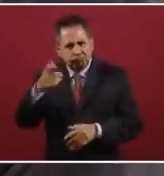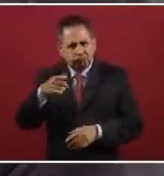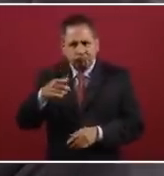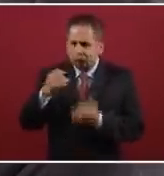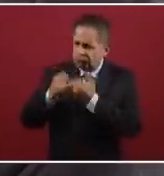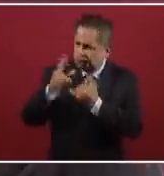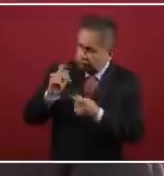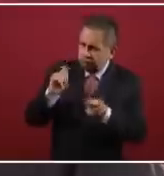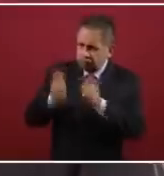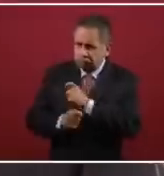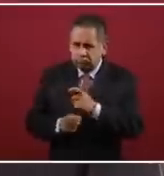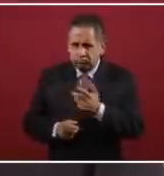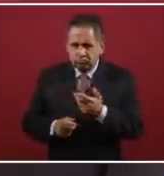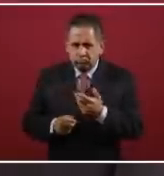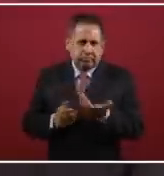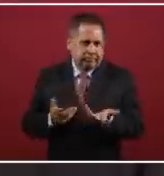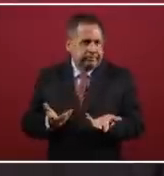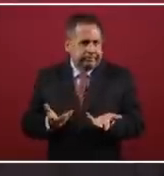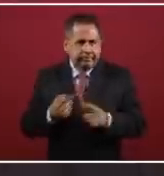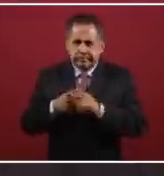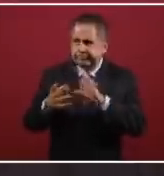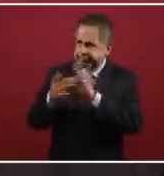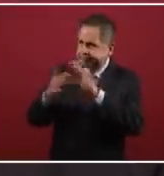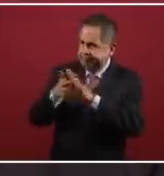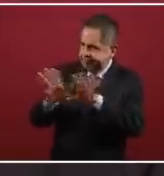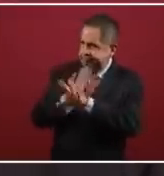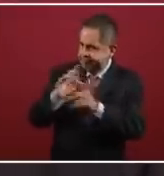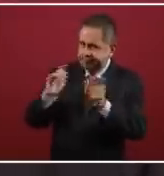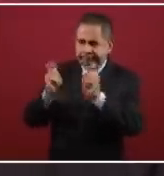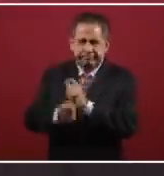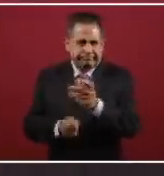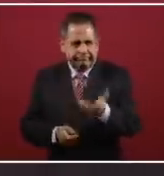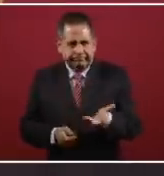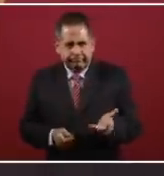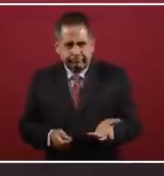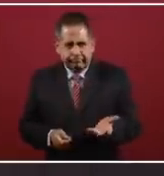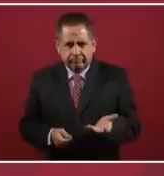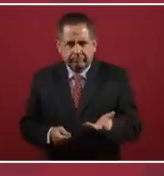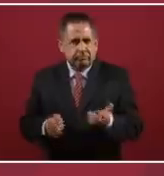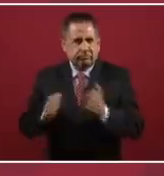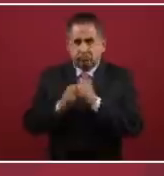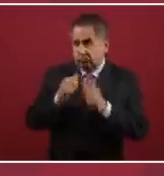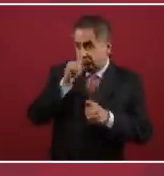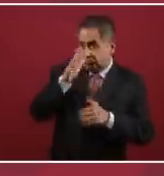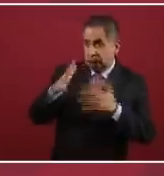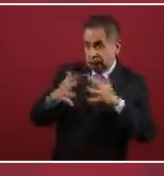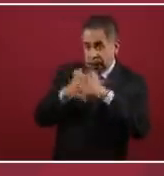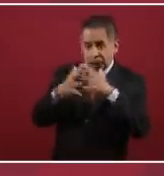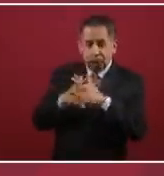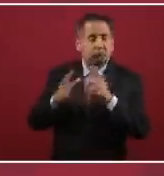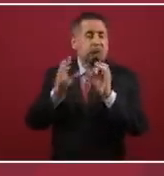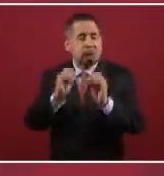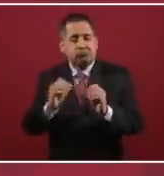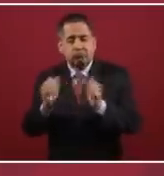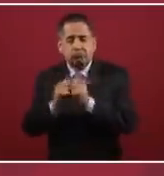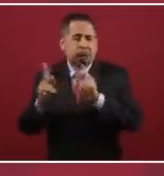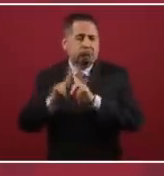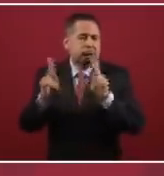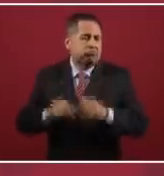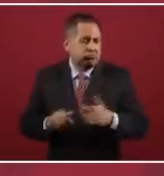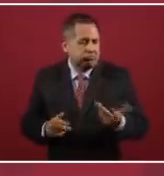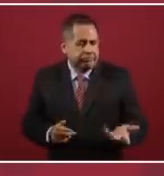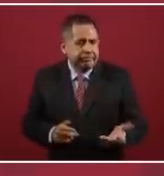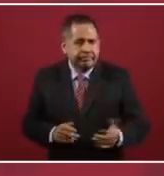Y hay formas de transformar, por la vía violenta, por las armas o por la vía